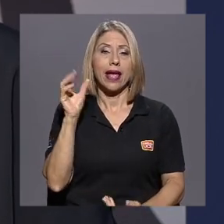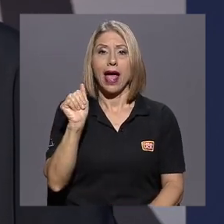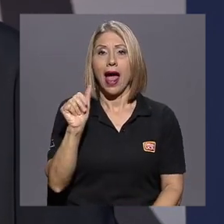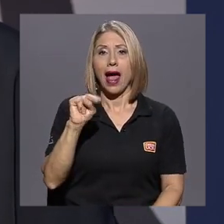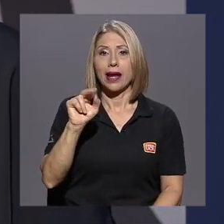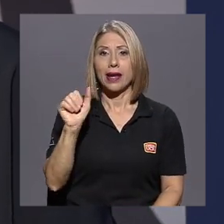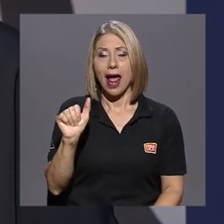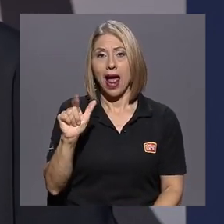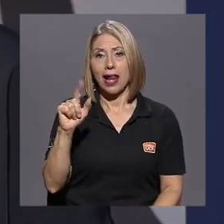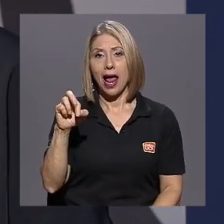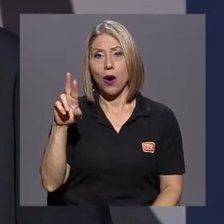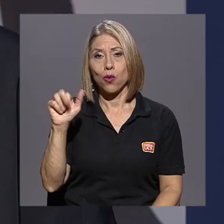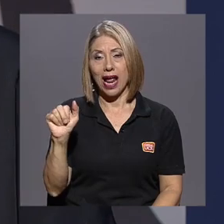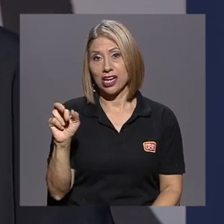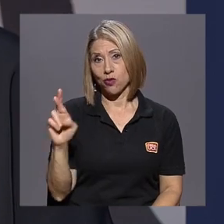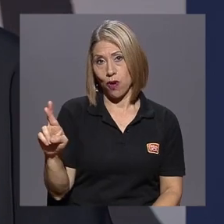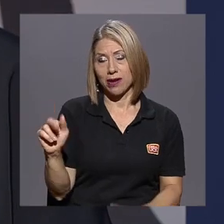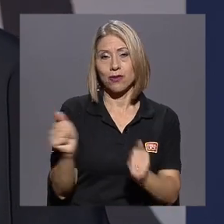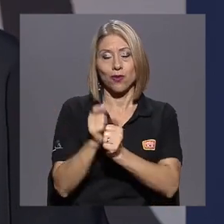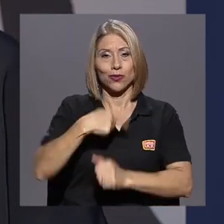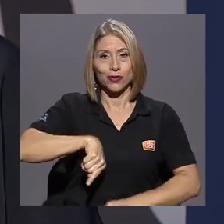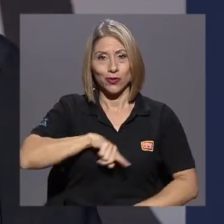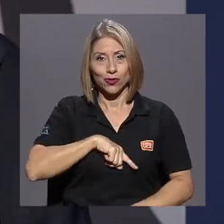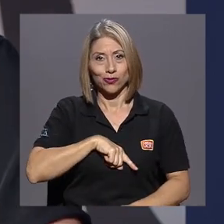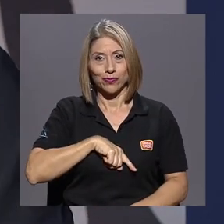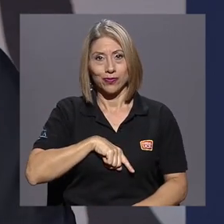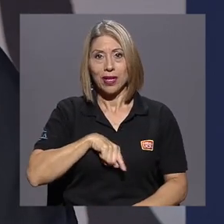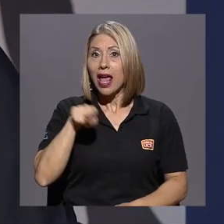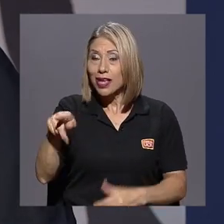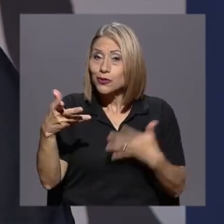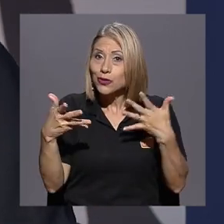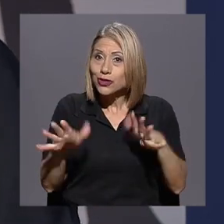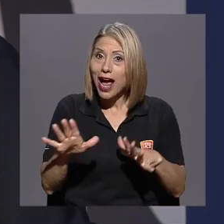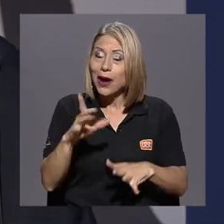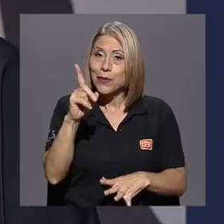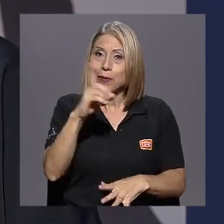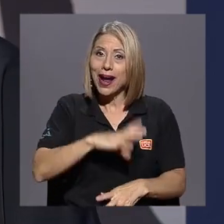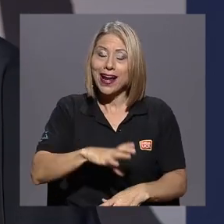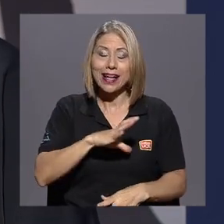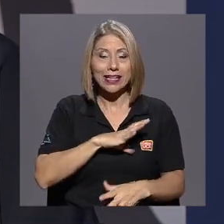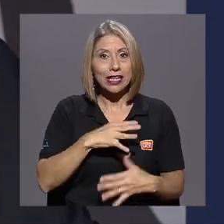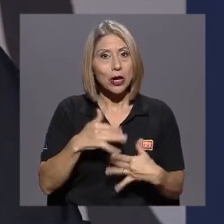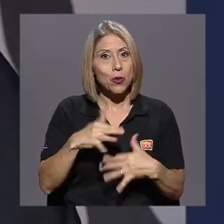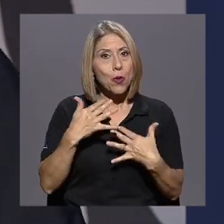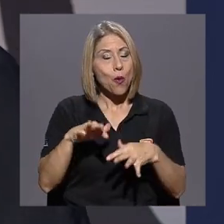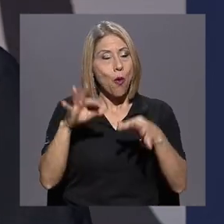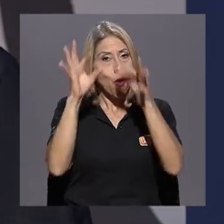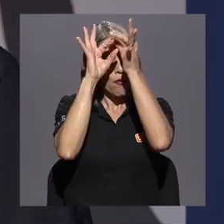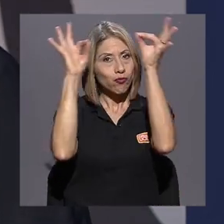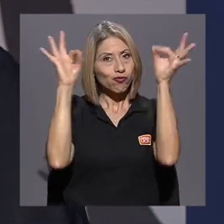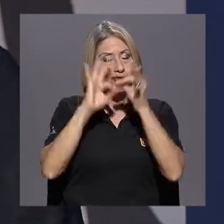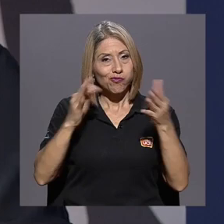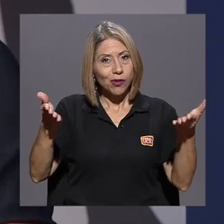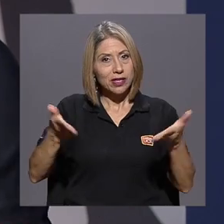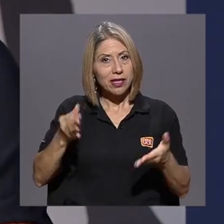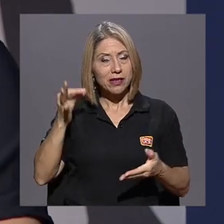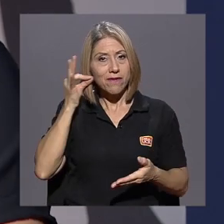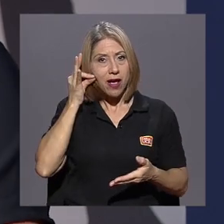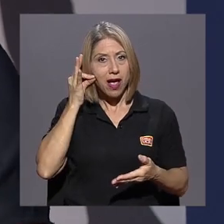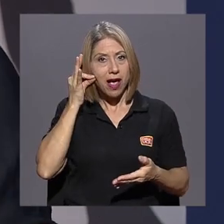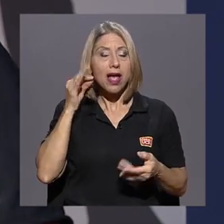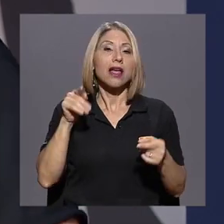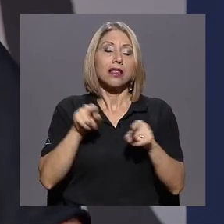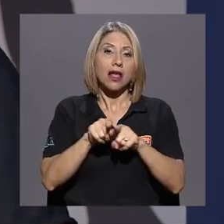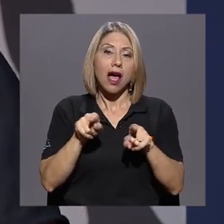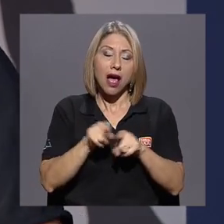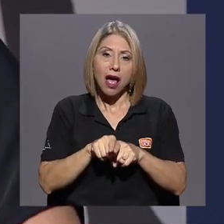Ana Laura Rivoire va a estar entonces con nosotras. Eso le da ya un carácter, ¿verdad?, sí, de mucha presencia femenina, y vamos a